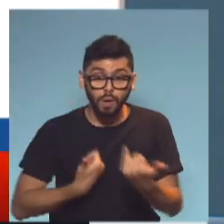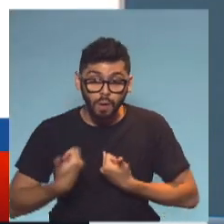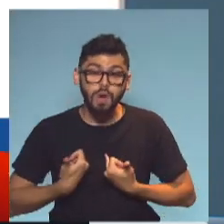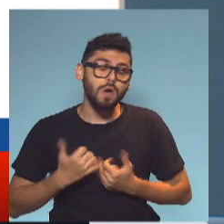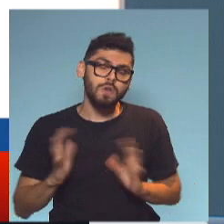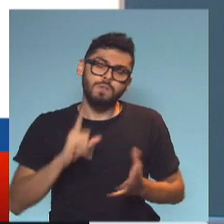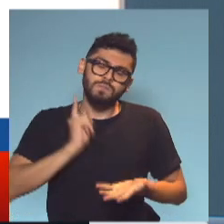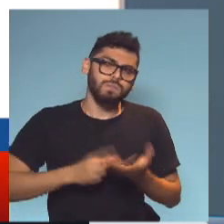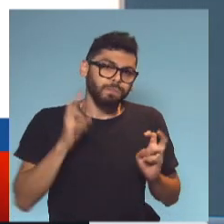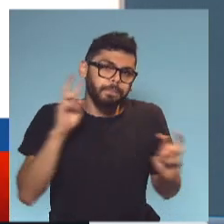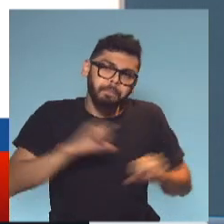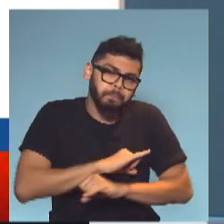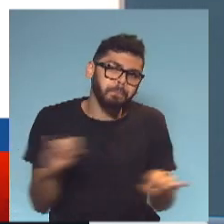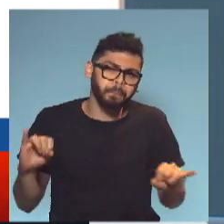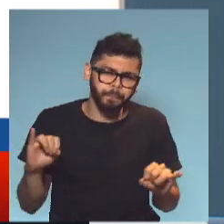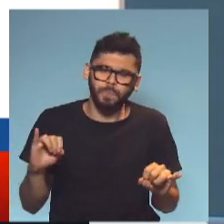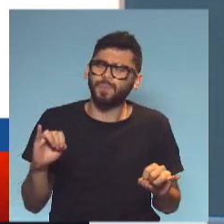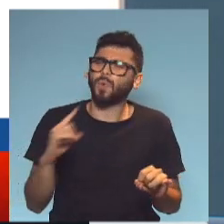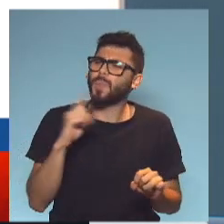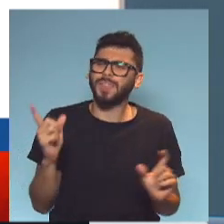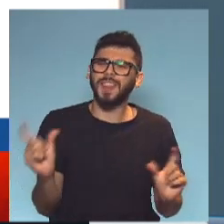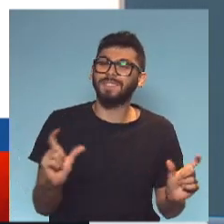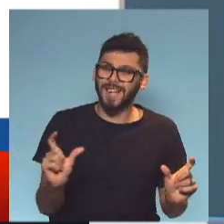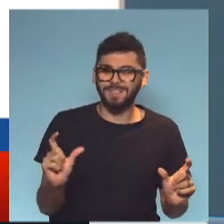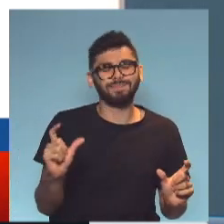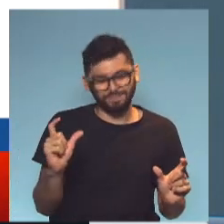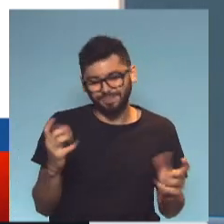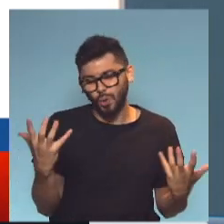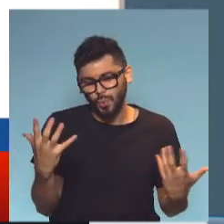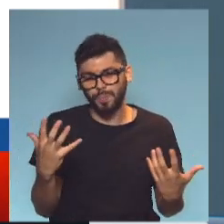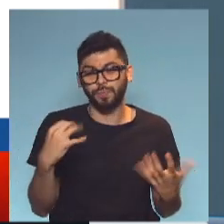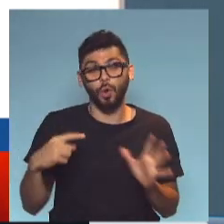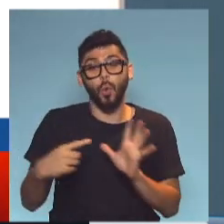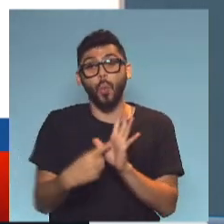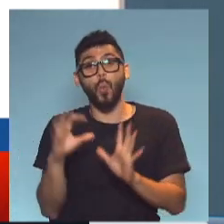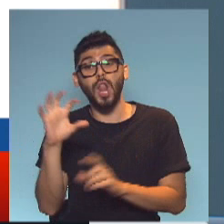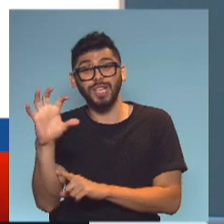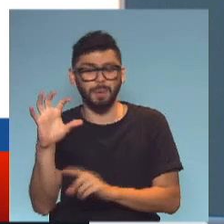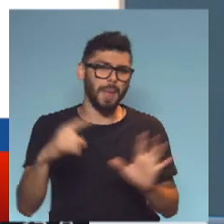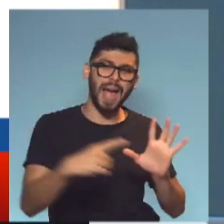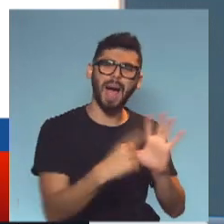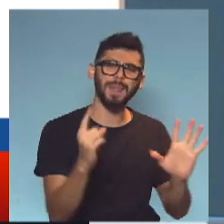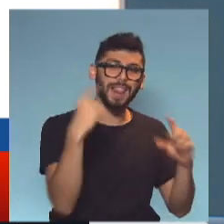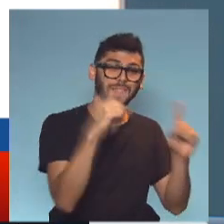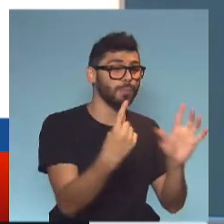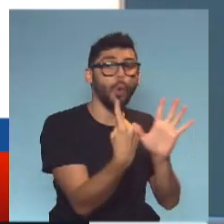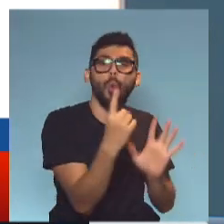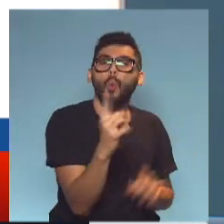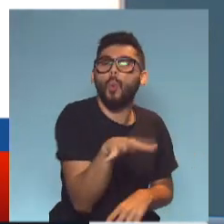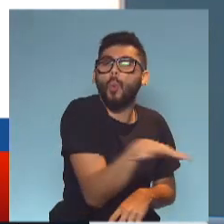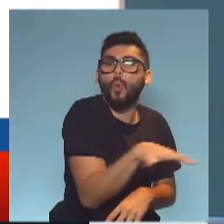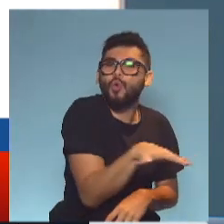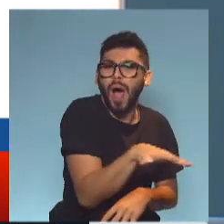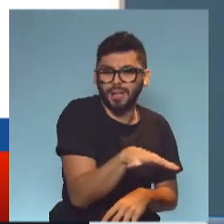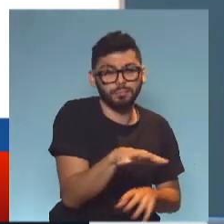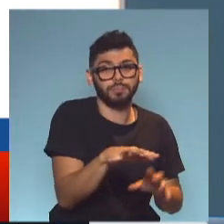Vos decías, Ariel, que lo que marcó fue diferencias. Claro, lógicamente, lo que hace la provincia de Buenos Aires, a diferencia de la ciudad, que es un distrito único, claro, la provincia de